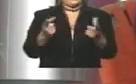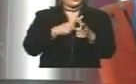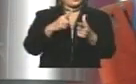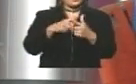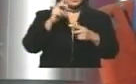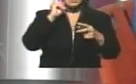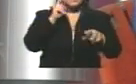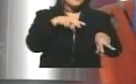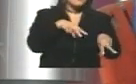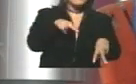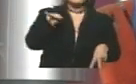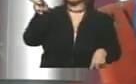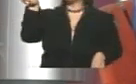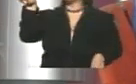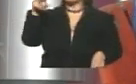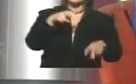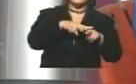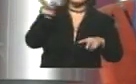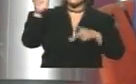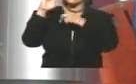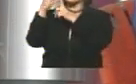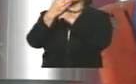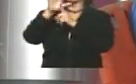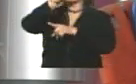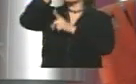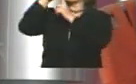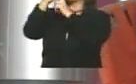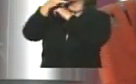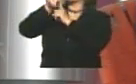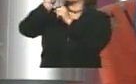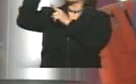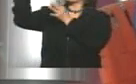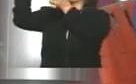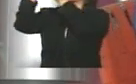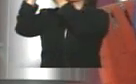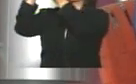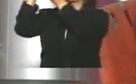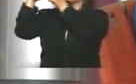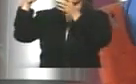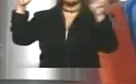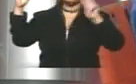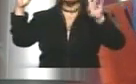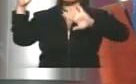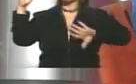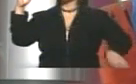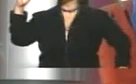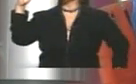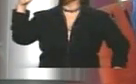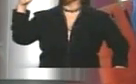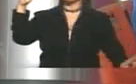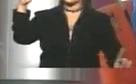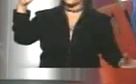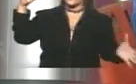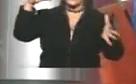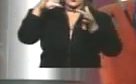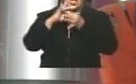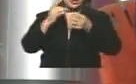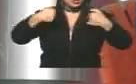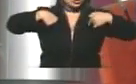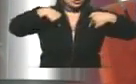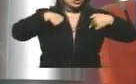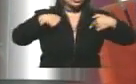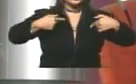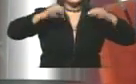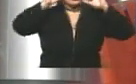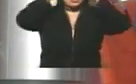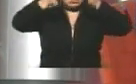ve permanentemente culturas de otros países, se identifica con ese país sin conocer internamente lo que es. Y ahí